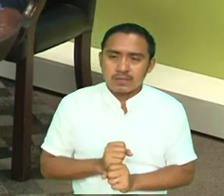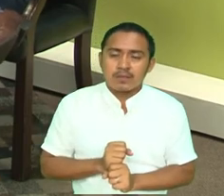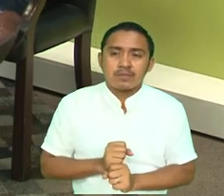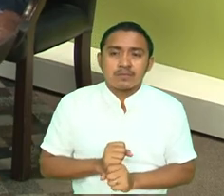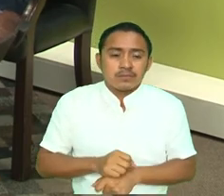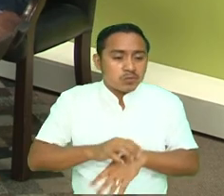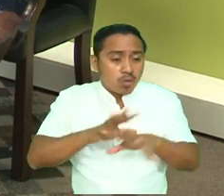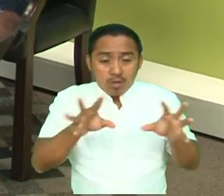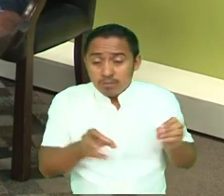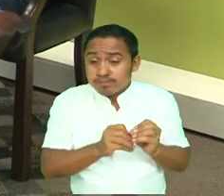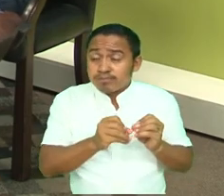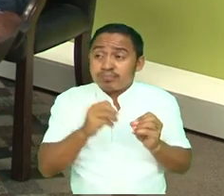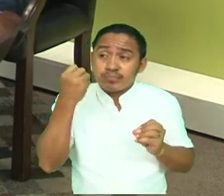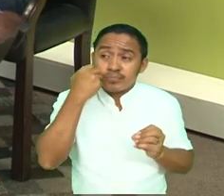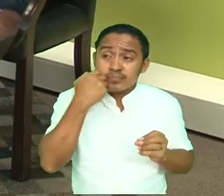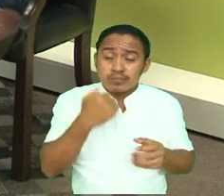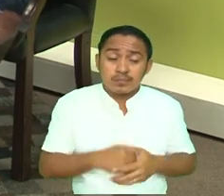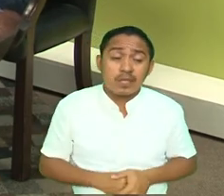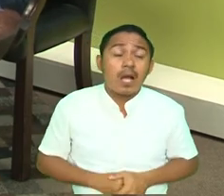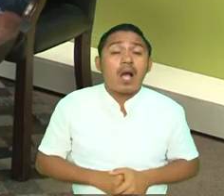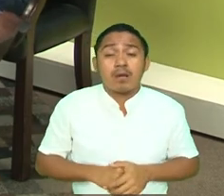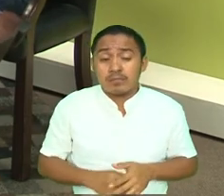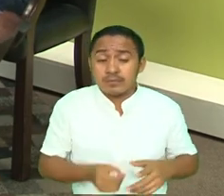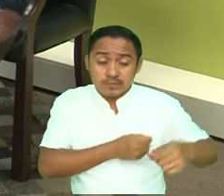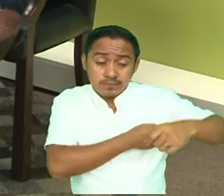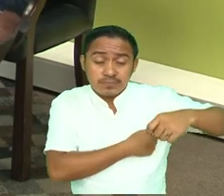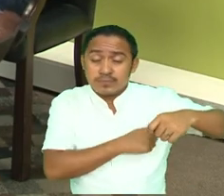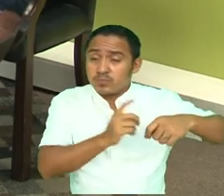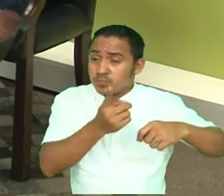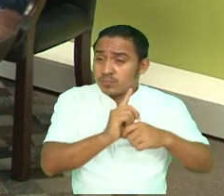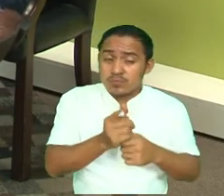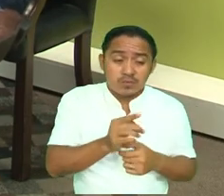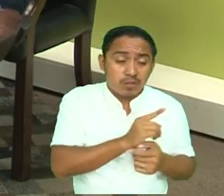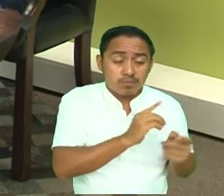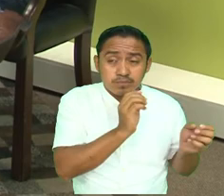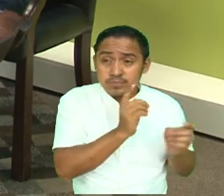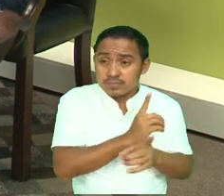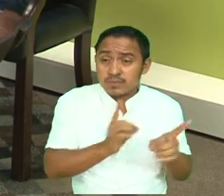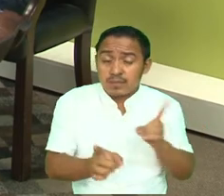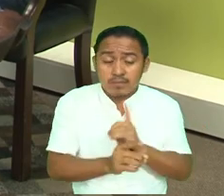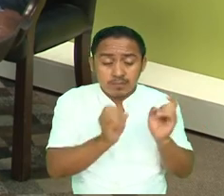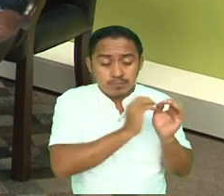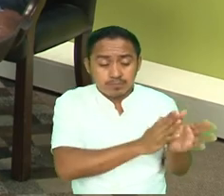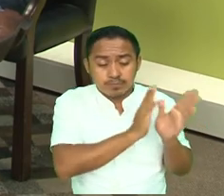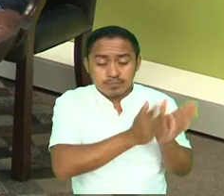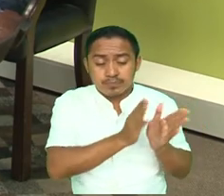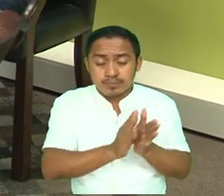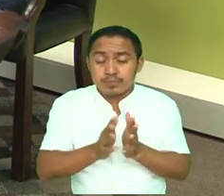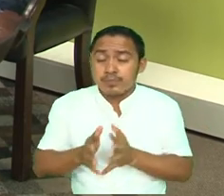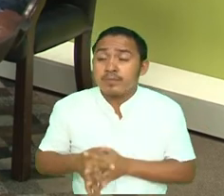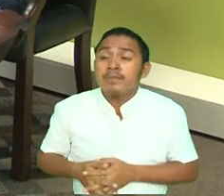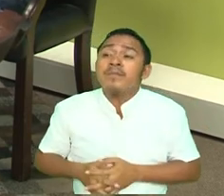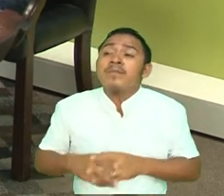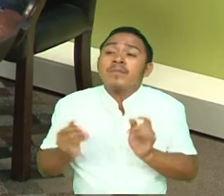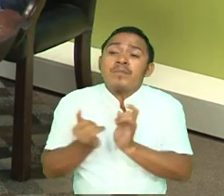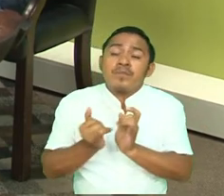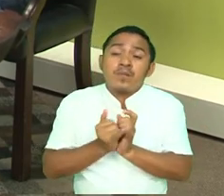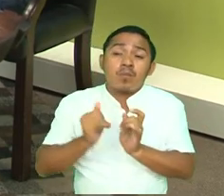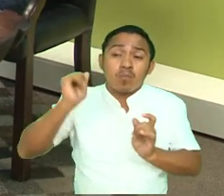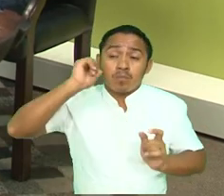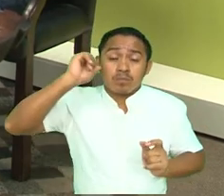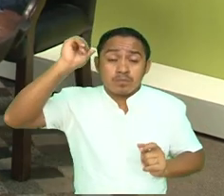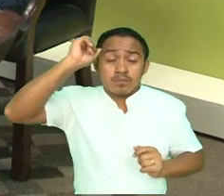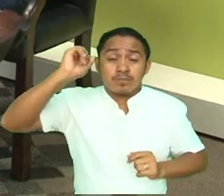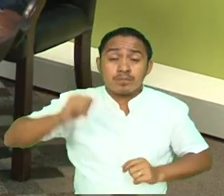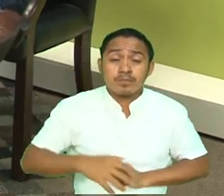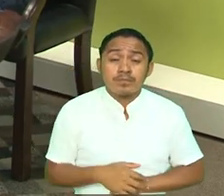comorbilidades, sin enfermedades, no le va a indicar una cirugía de primera instancia. Claro, eso no sería de lo ideal. Así, igual en el adulto, ¿verdad?